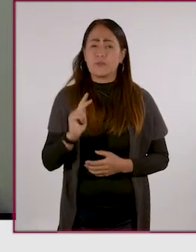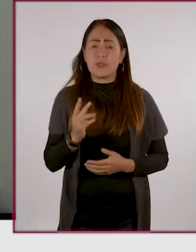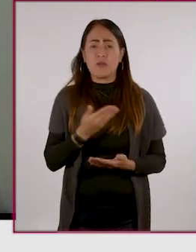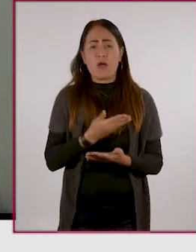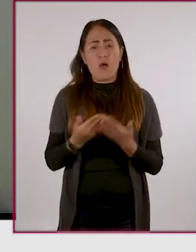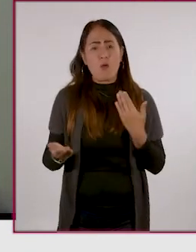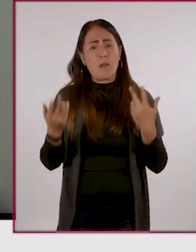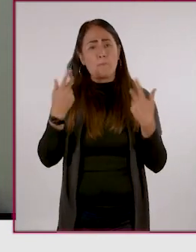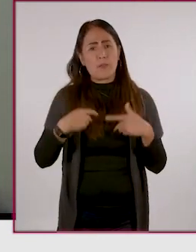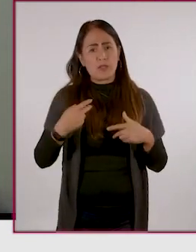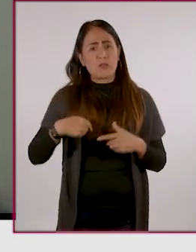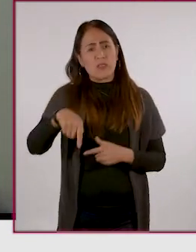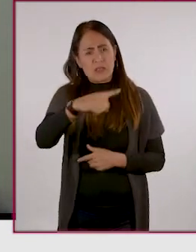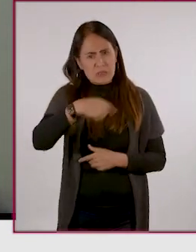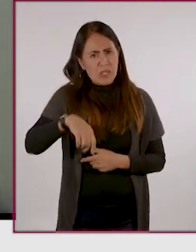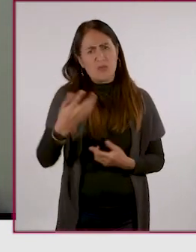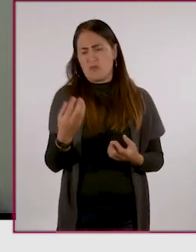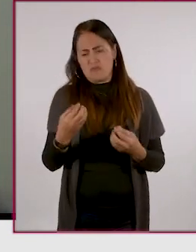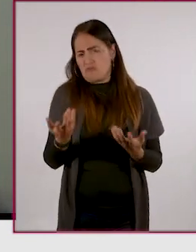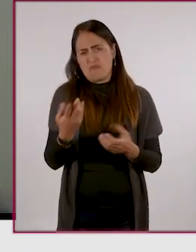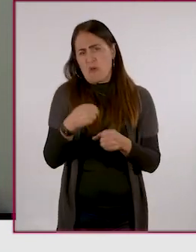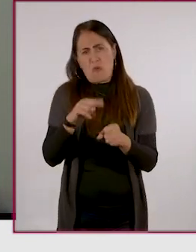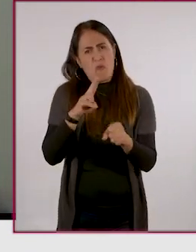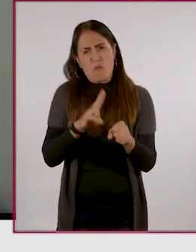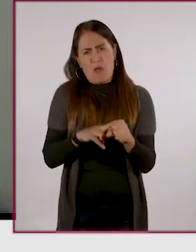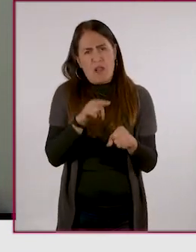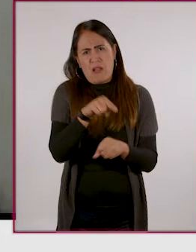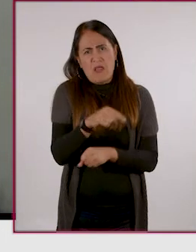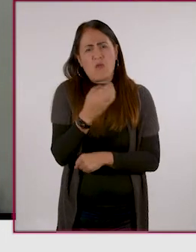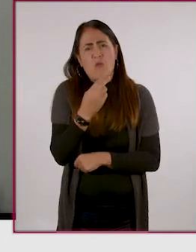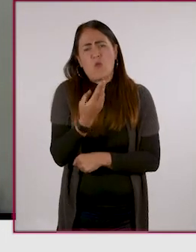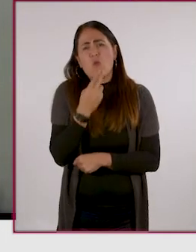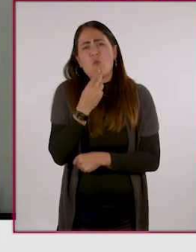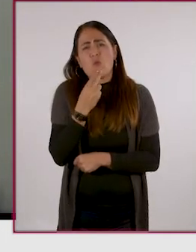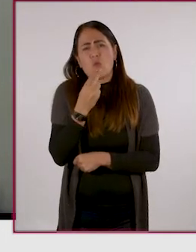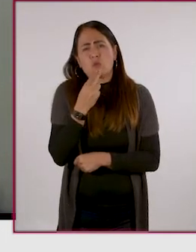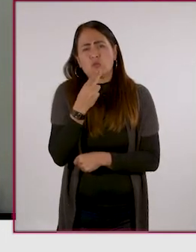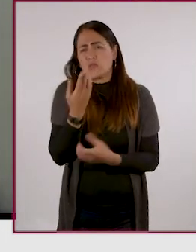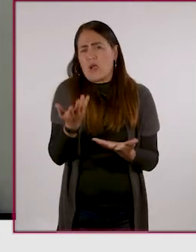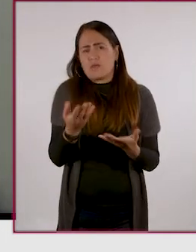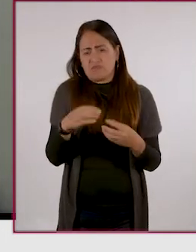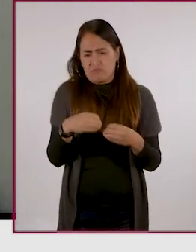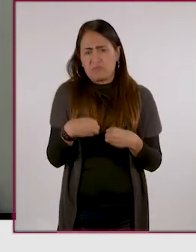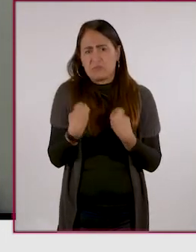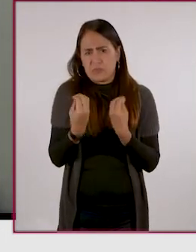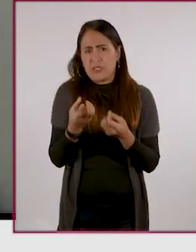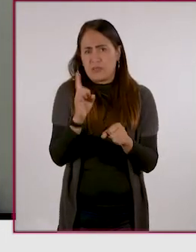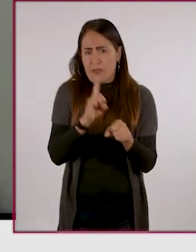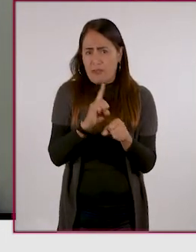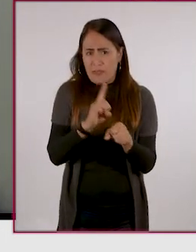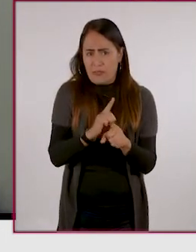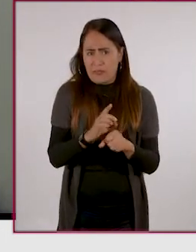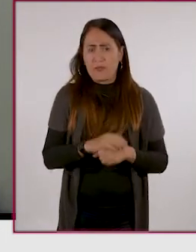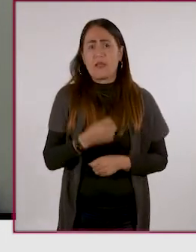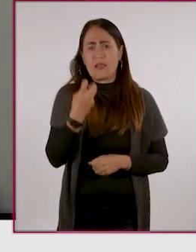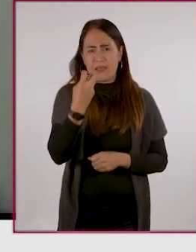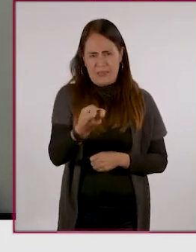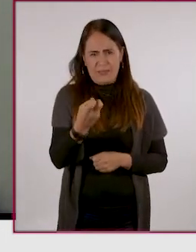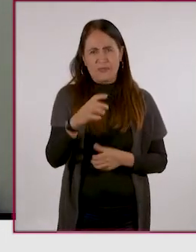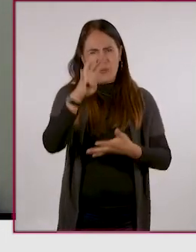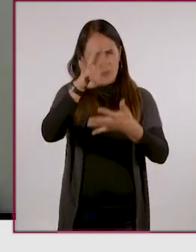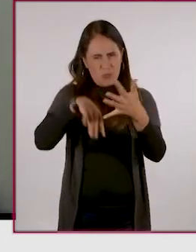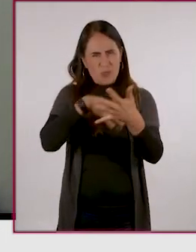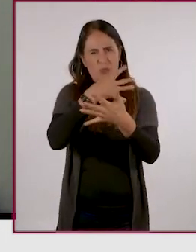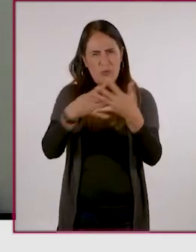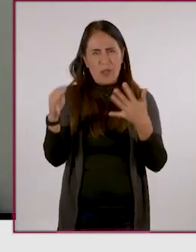la gente está empezándolos a ocupar como parte de su vida cotidiana, ¿no? Entonces, una ventaja que tiene el